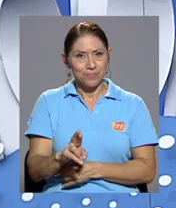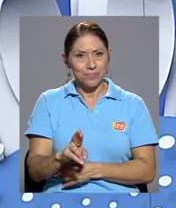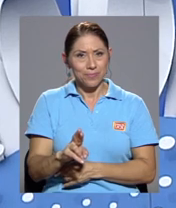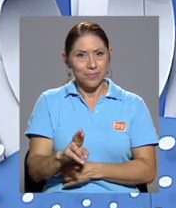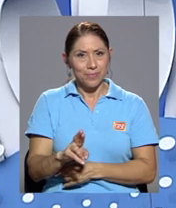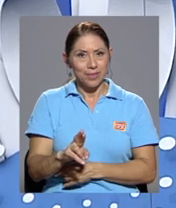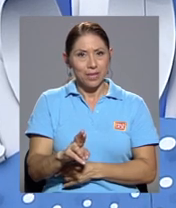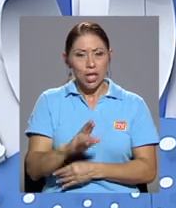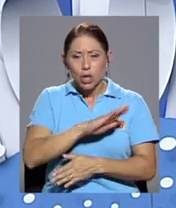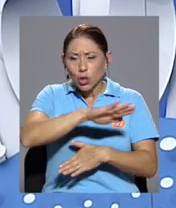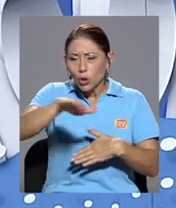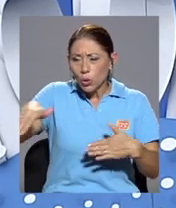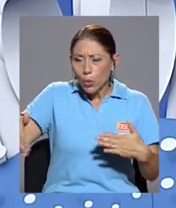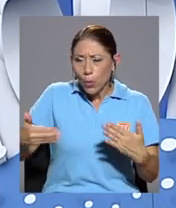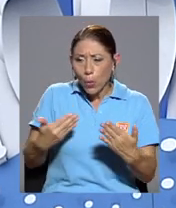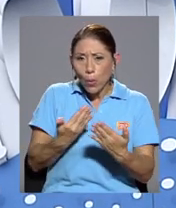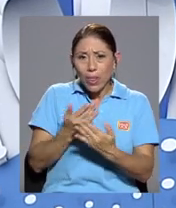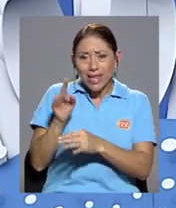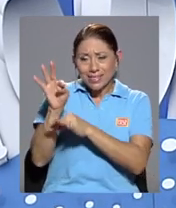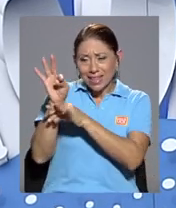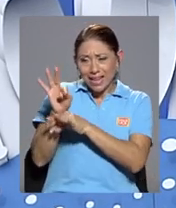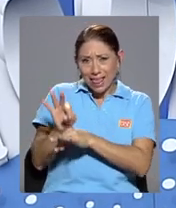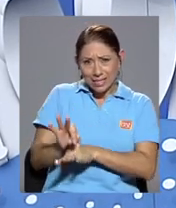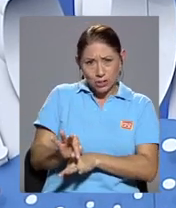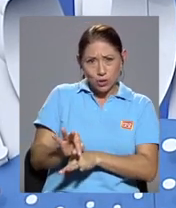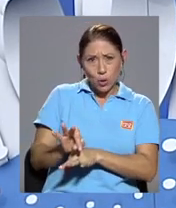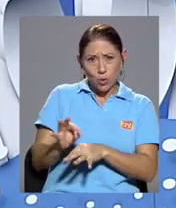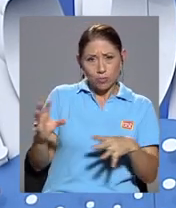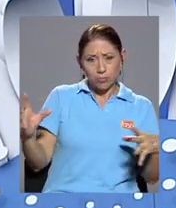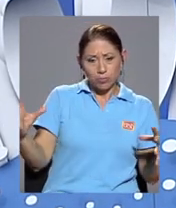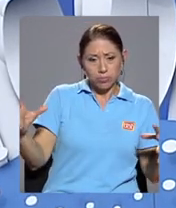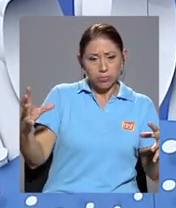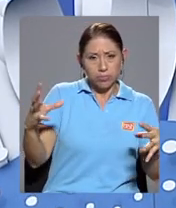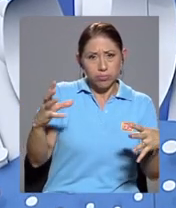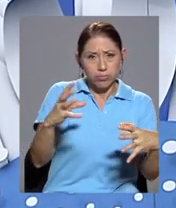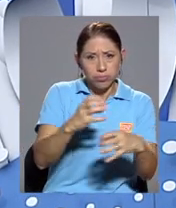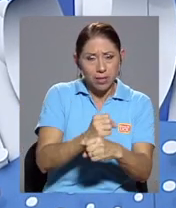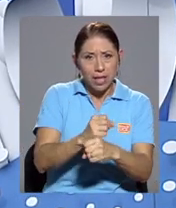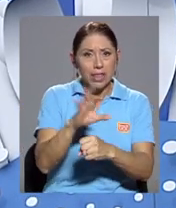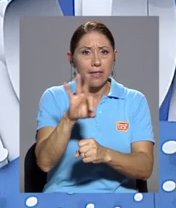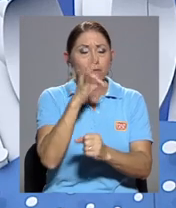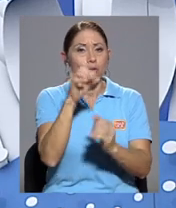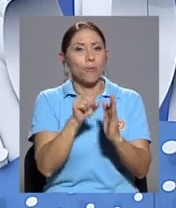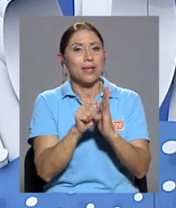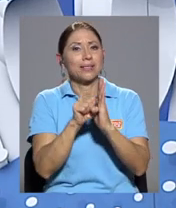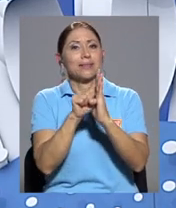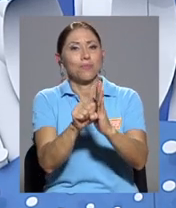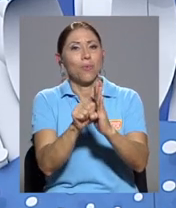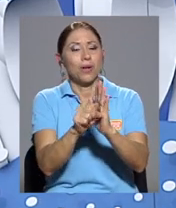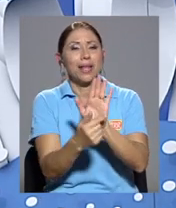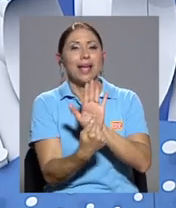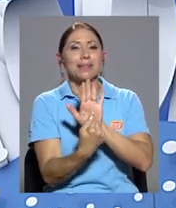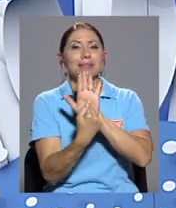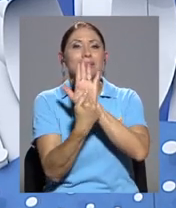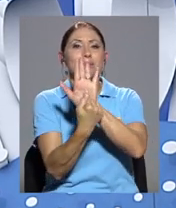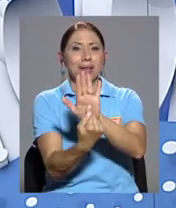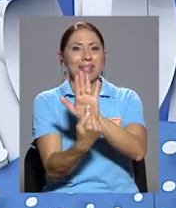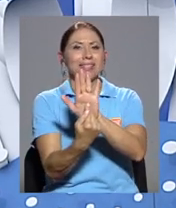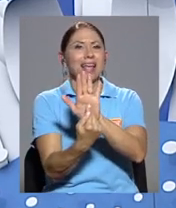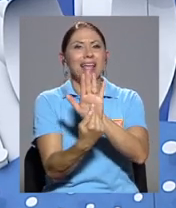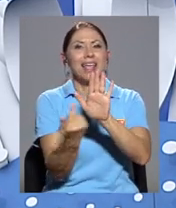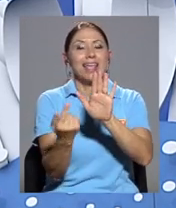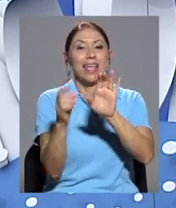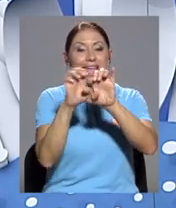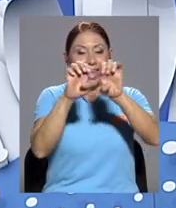toda esa tradición que simbólicamente se expresa en el hecho de que el escudo